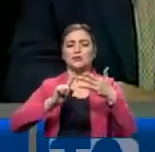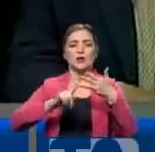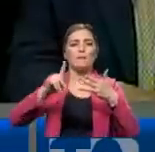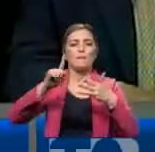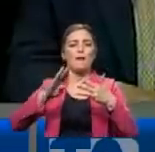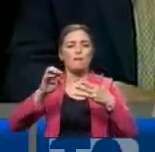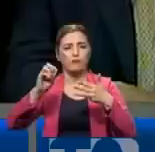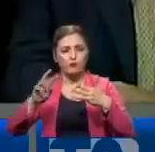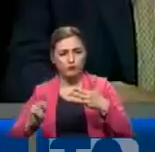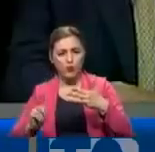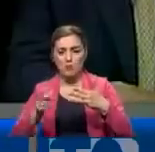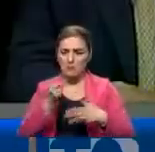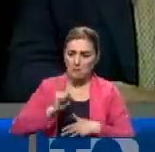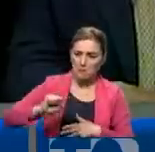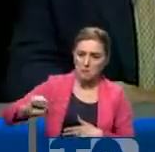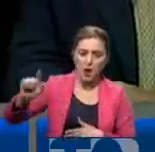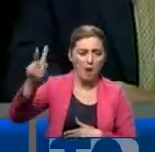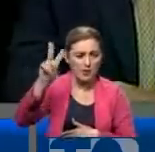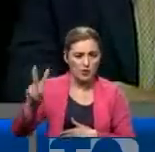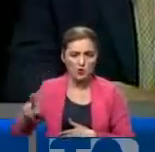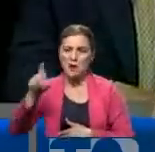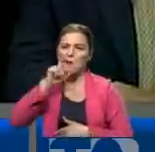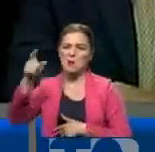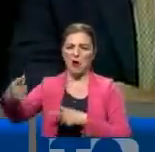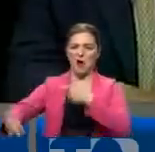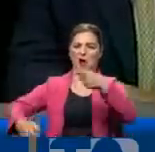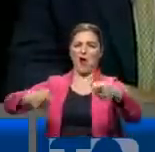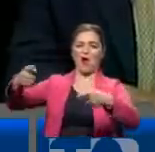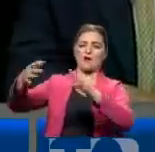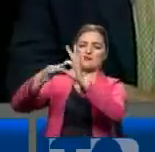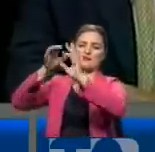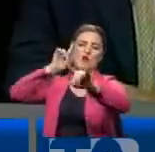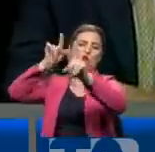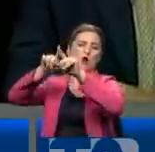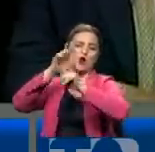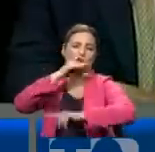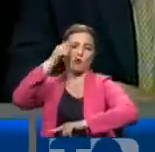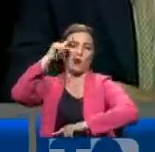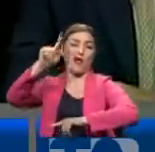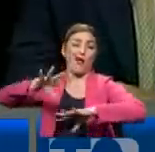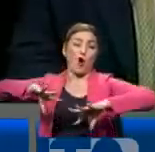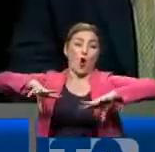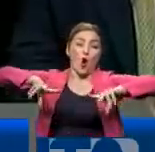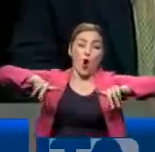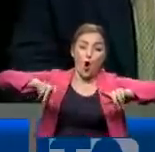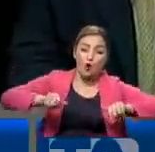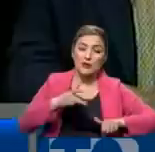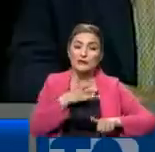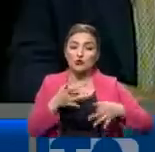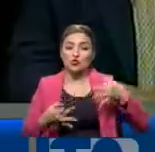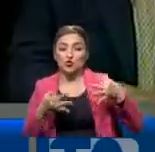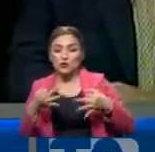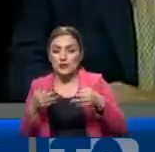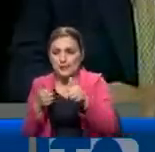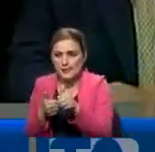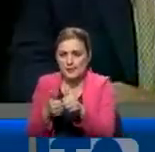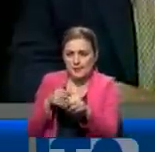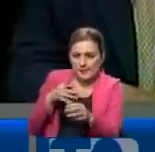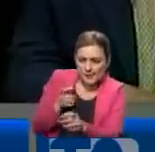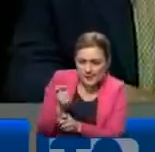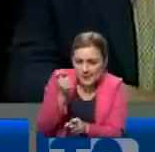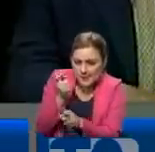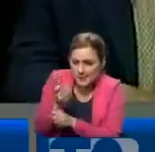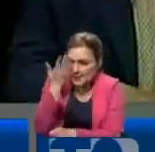con Correa su plan de desestabilización. Son los corruptos que han sentido los pasos de la justicia acercándolos